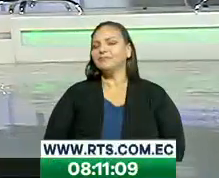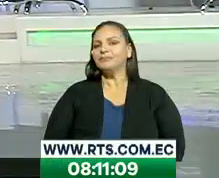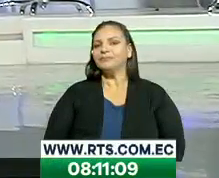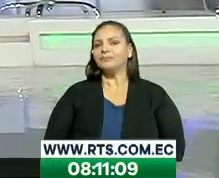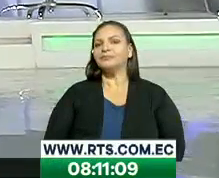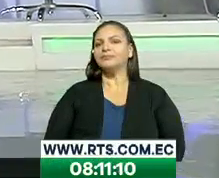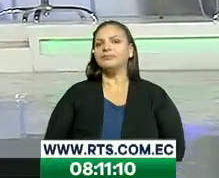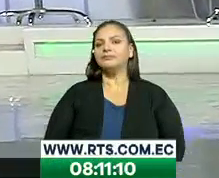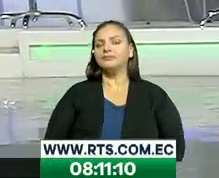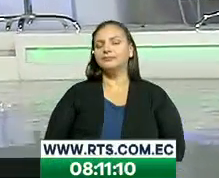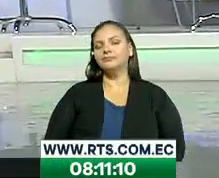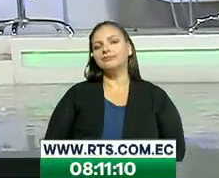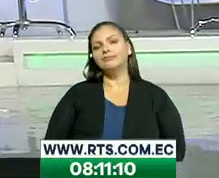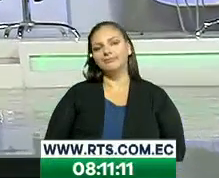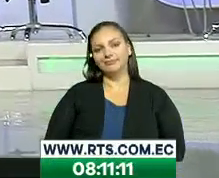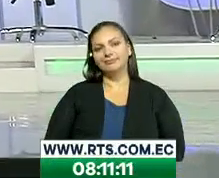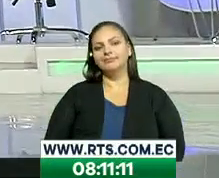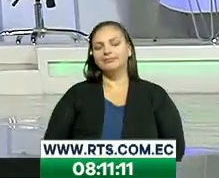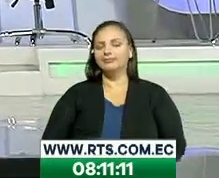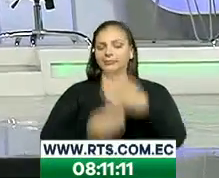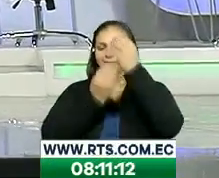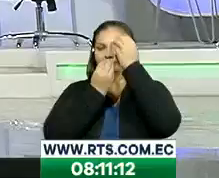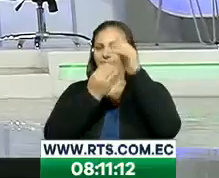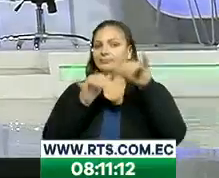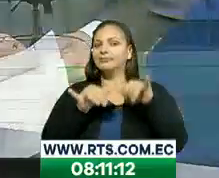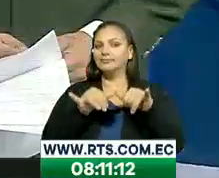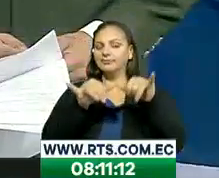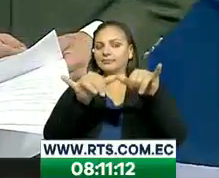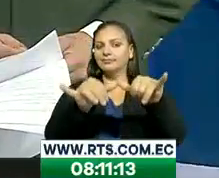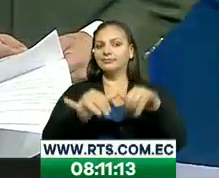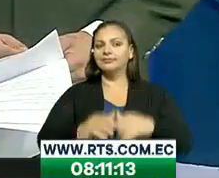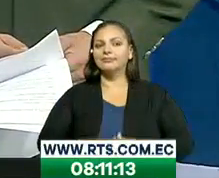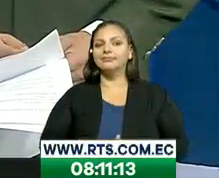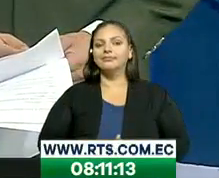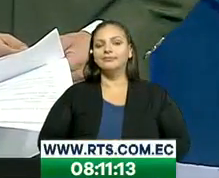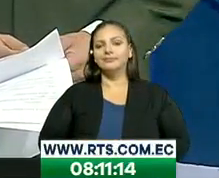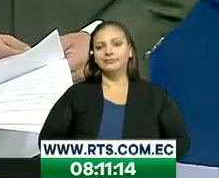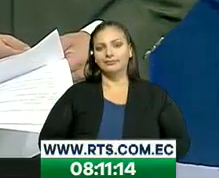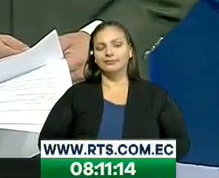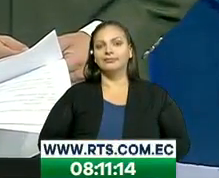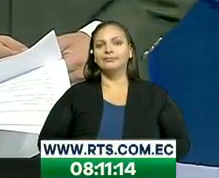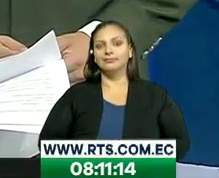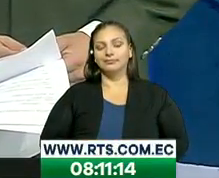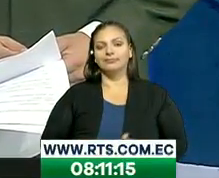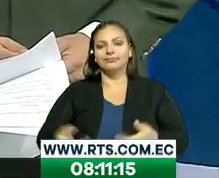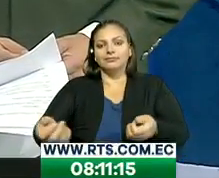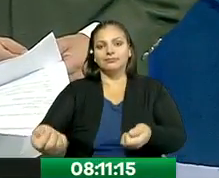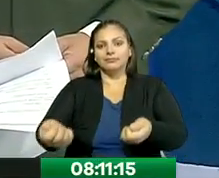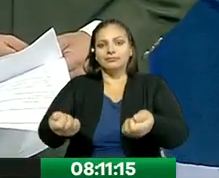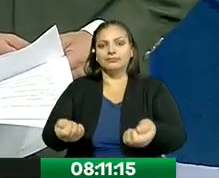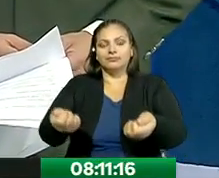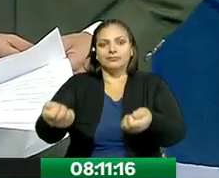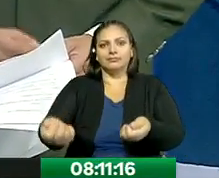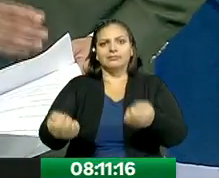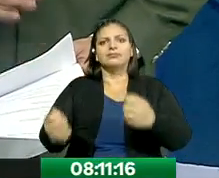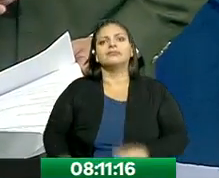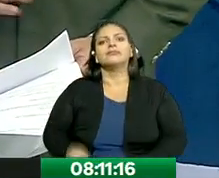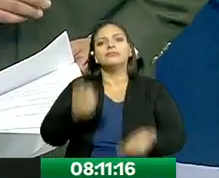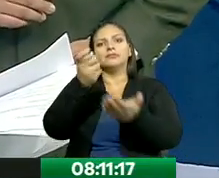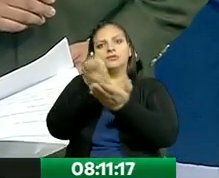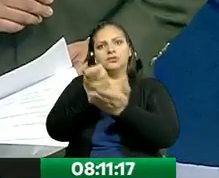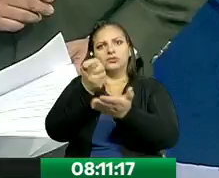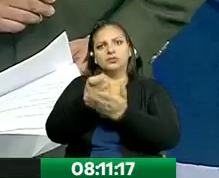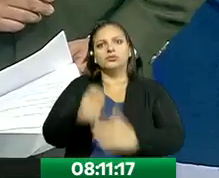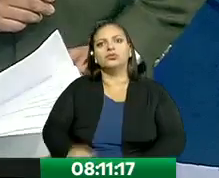a moles del evidente seguimos en la información les contamos que un camión cargado con ocho mil libras de camarón se